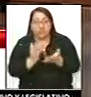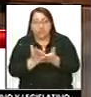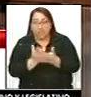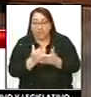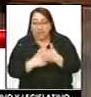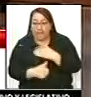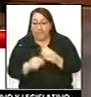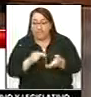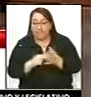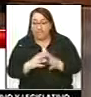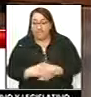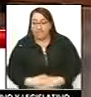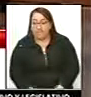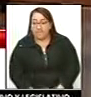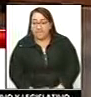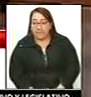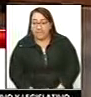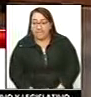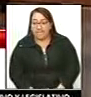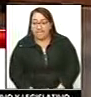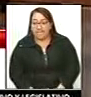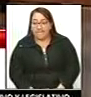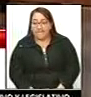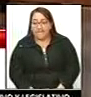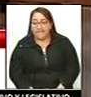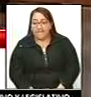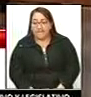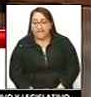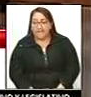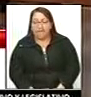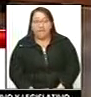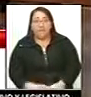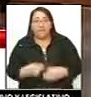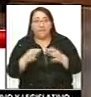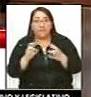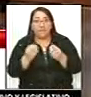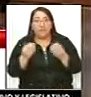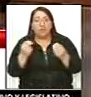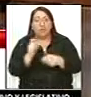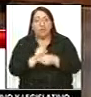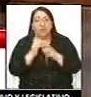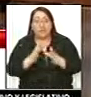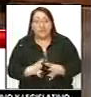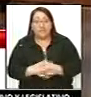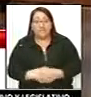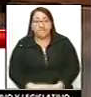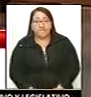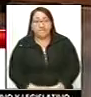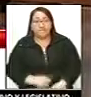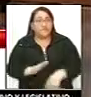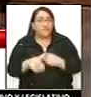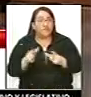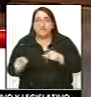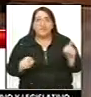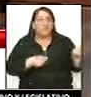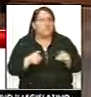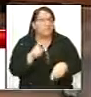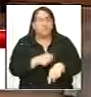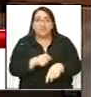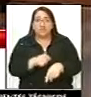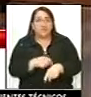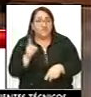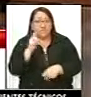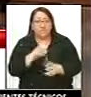colegio resulta prácticamente imposible y en los públicos que manejan mucha mayor cantidad de alumnos, estar en todos y cada uno